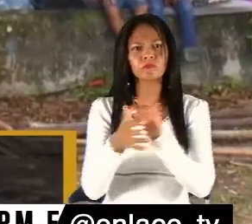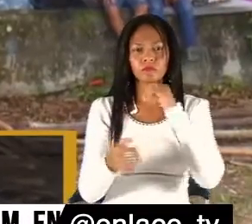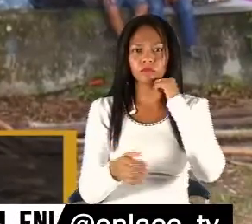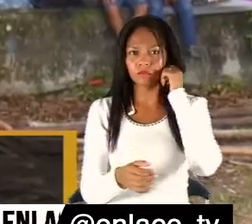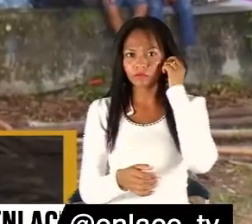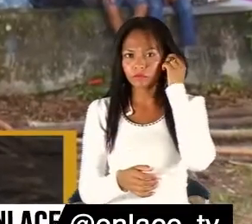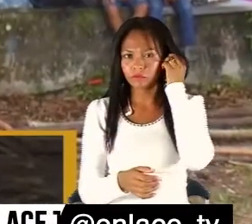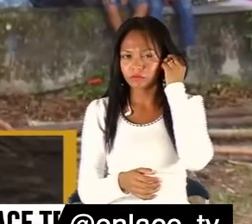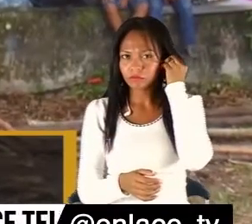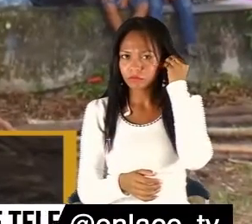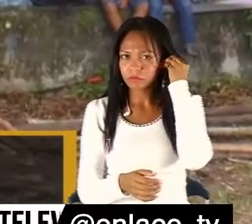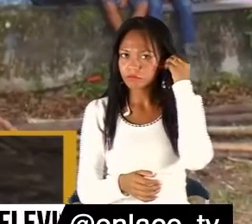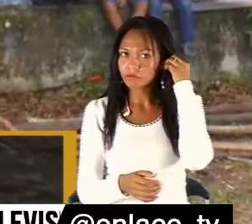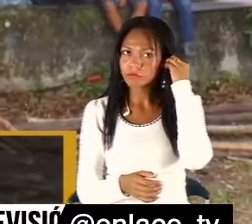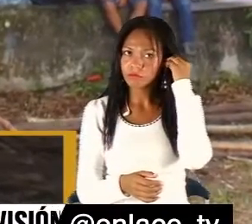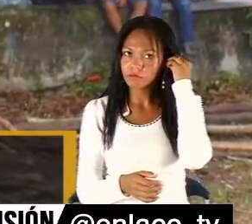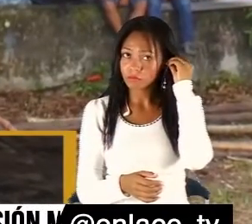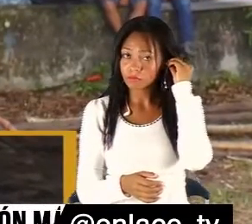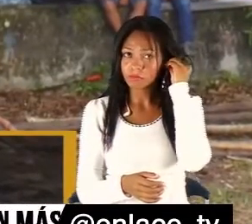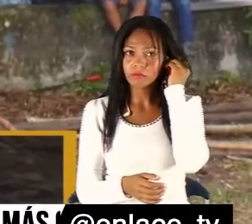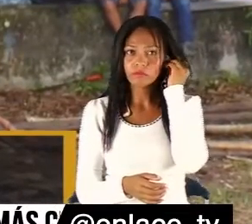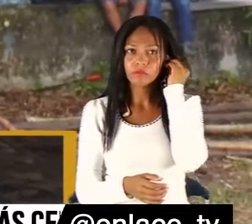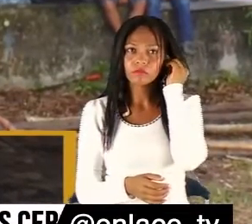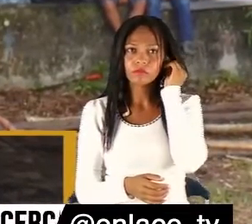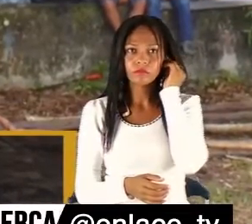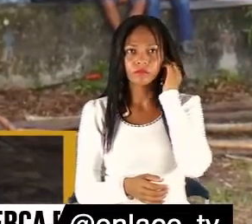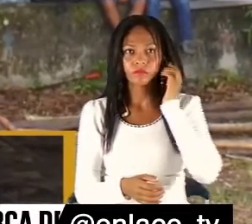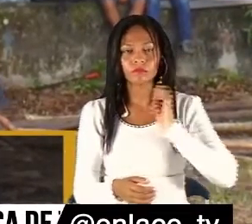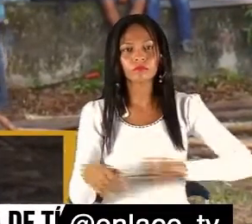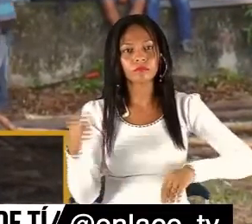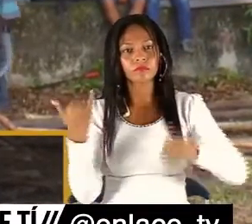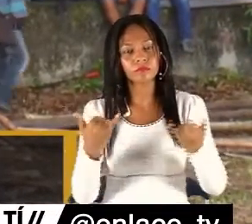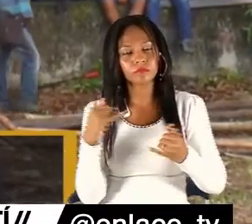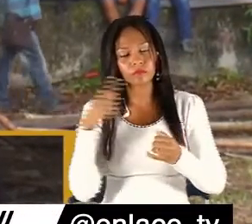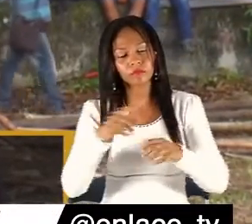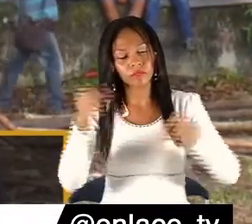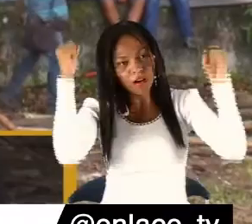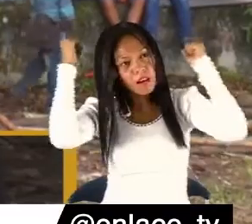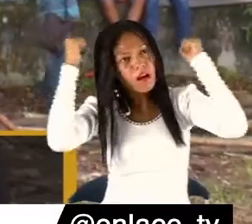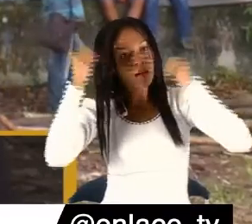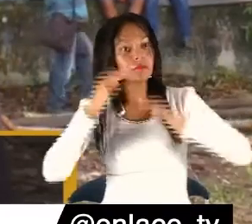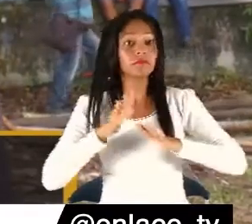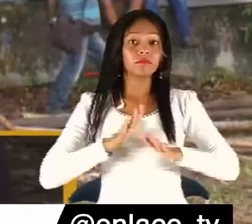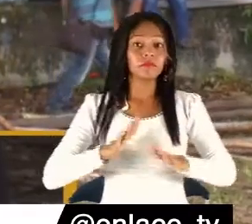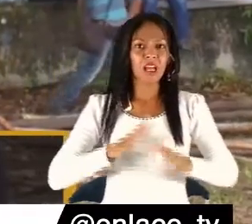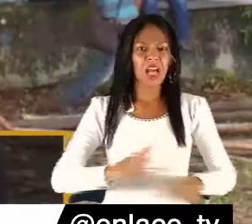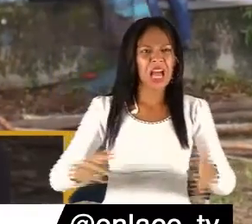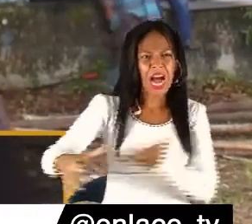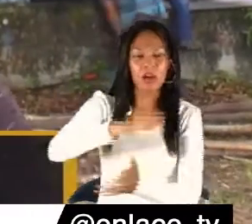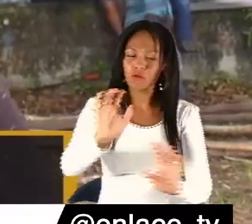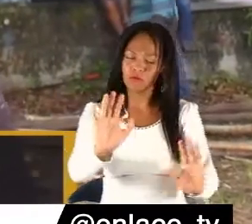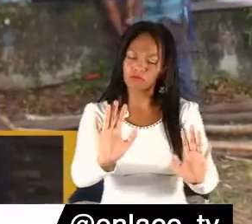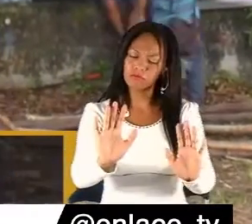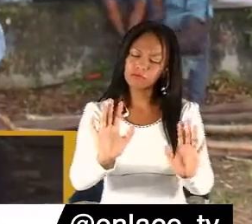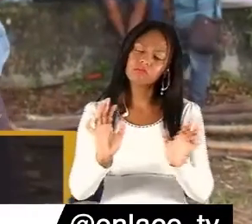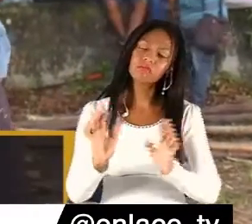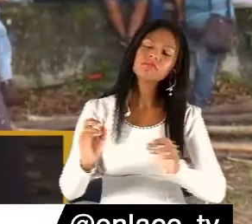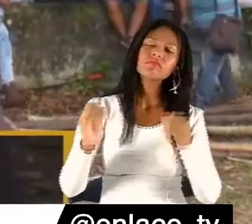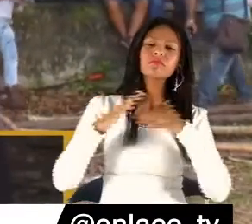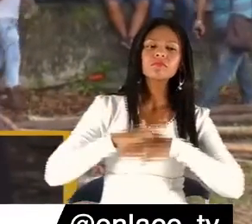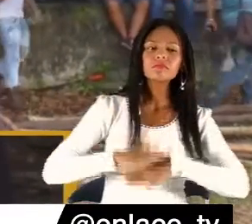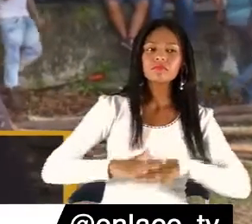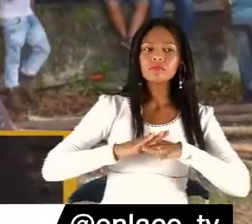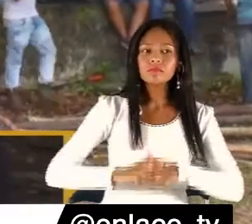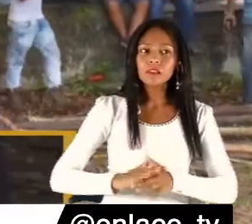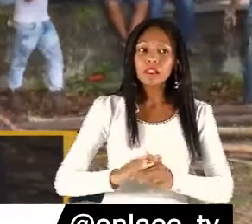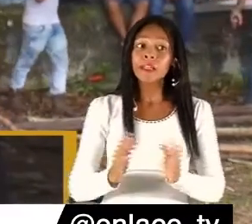Podamos hacer una protesta pacífica, pero en ese momento eso ha sido coartado, ya que nos ha tocado